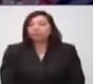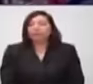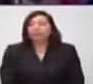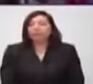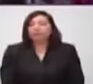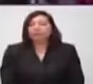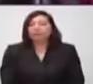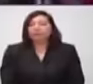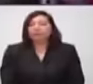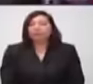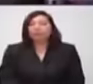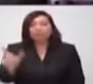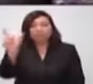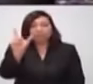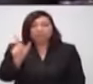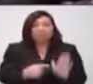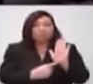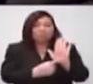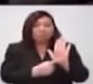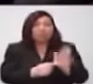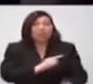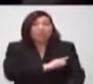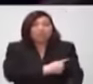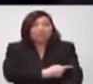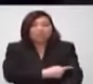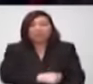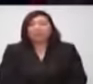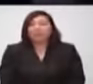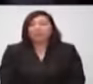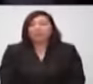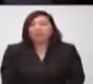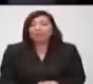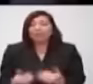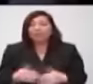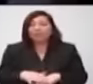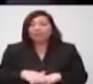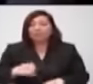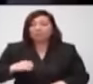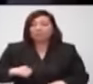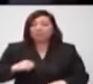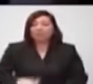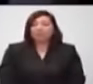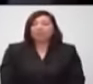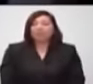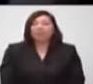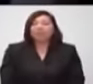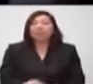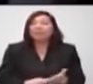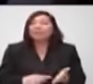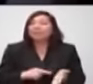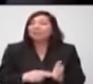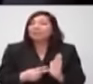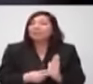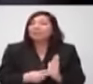haciendo grafica los grandes esfuerzos que está haciendo esta gestión municipal y lo que